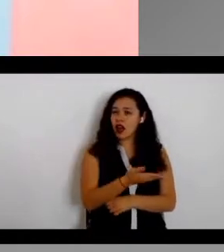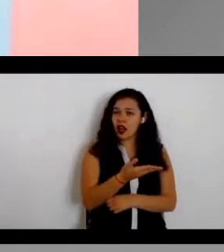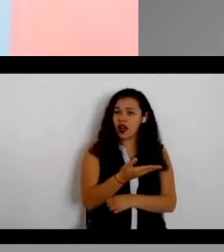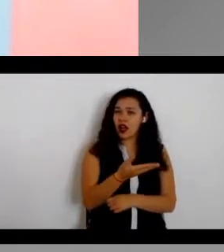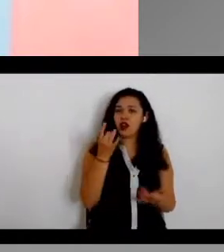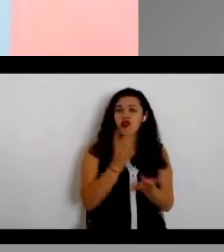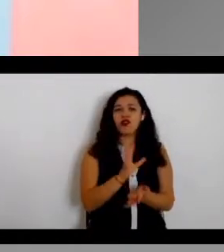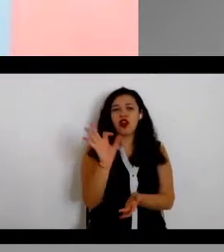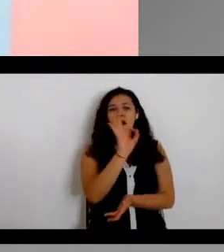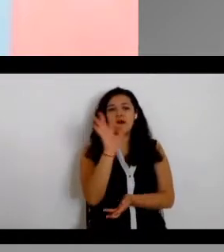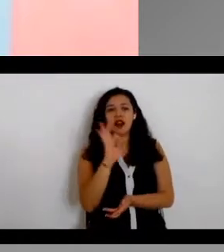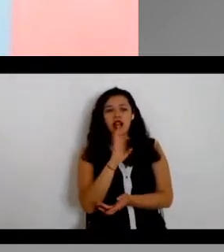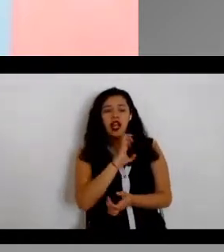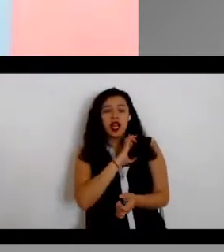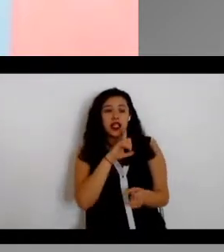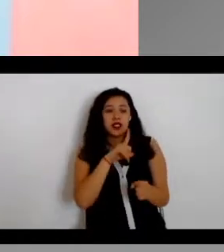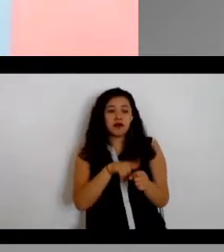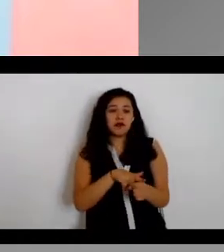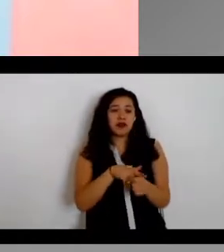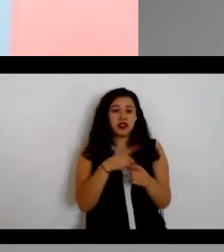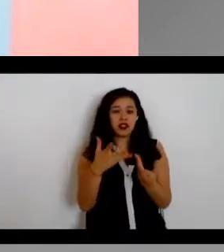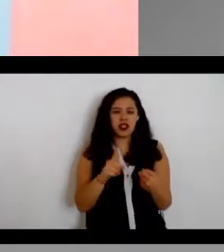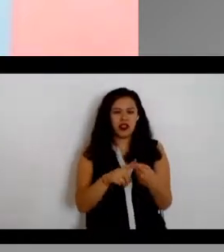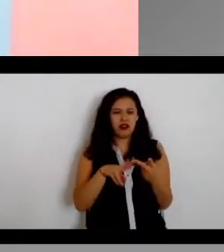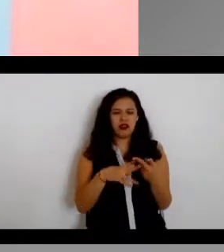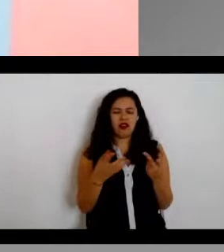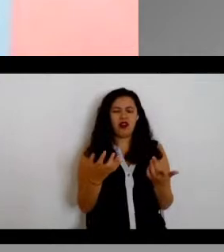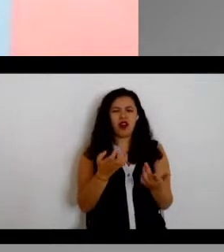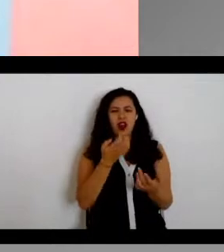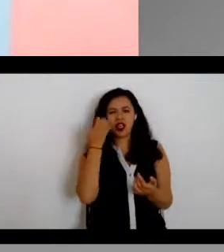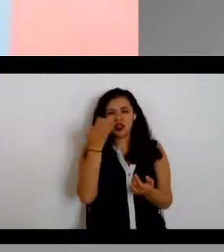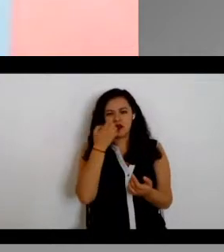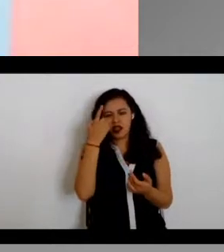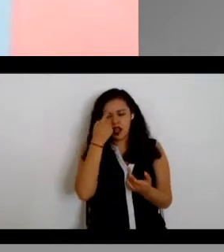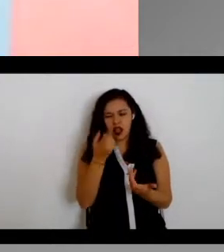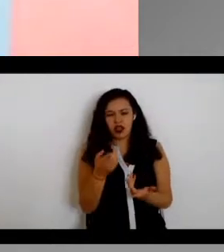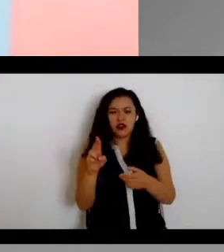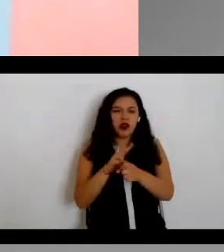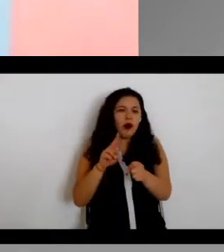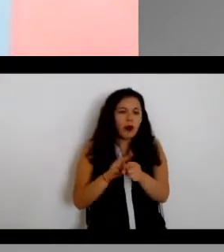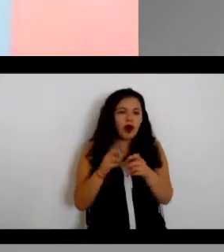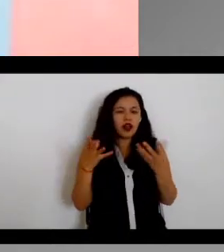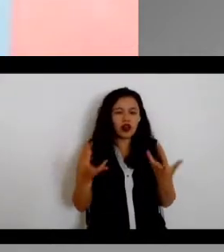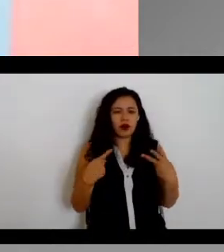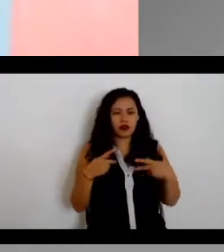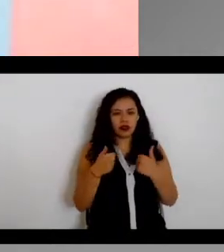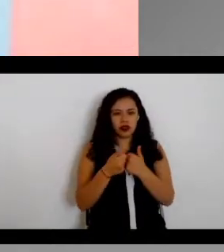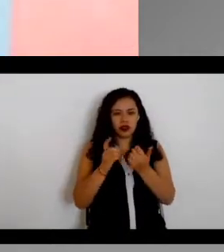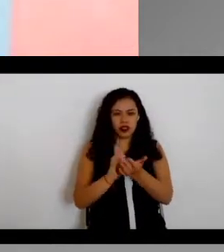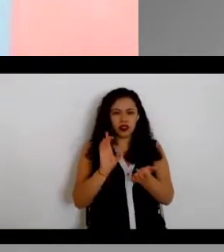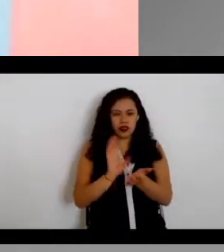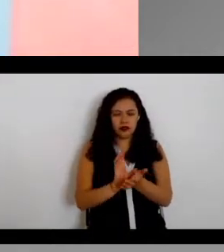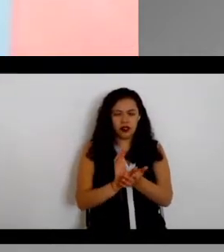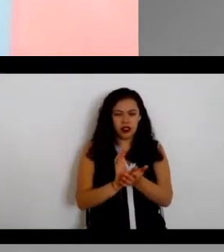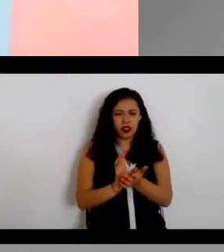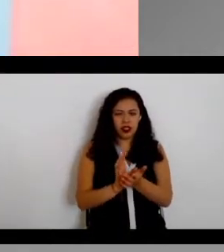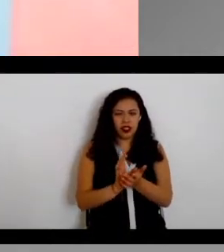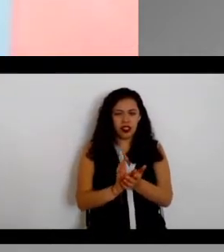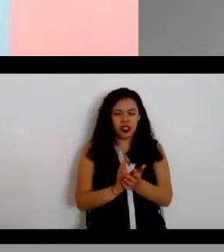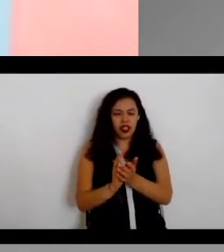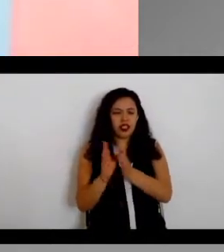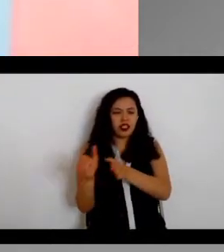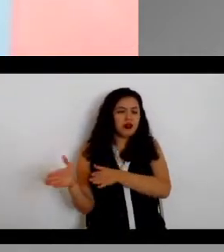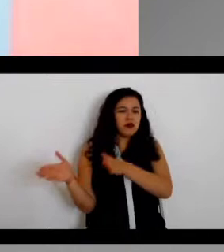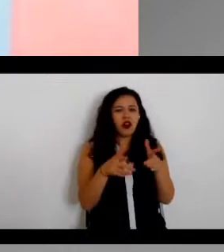escuelas especiales, de escuelas regulares o escuelas en las cuales las personas con discapacidad permanezcan encasilladas en un